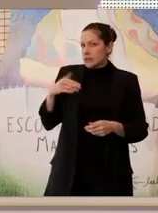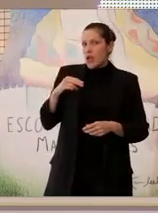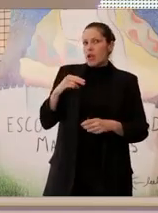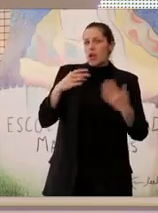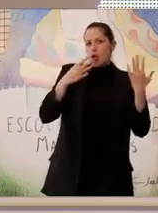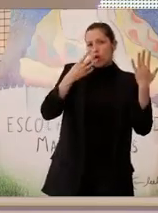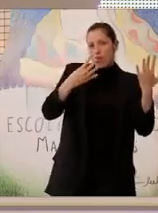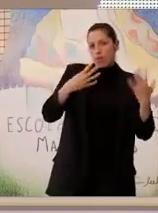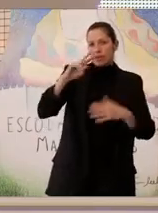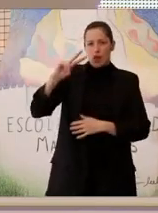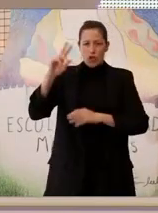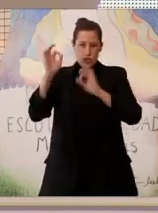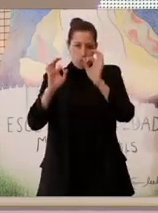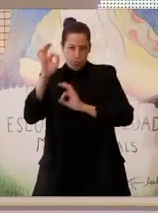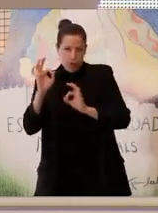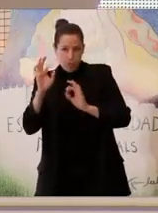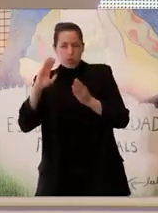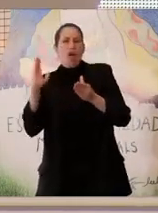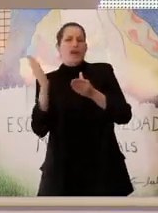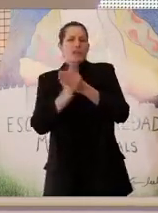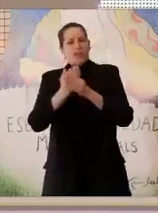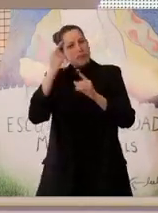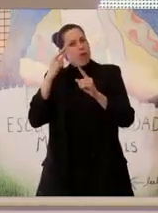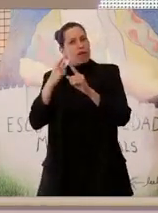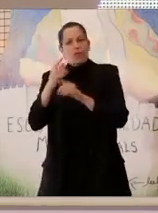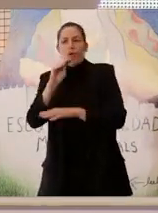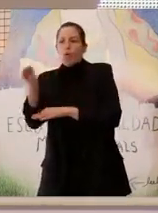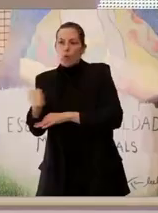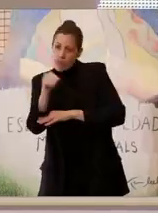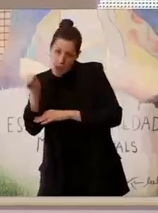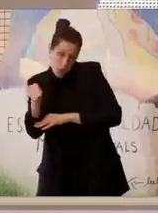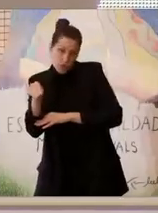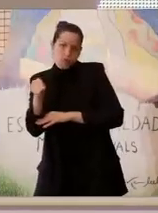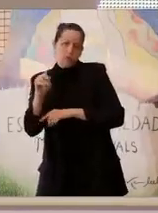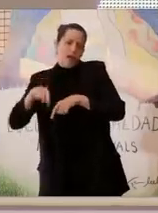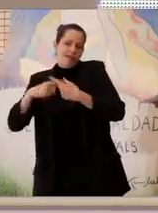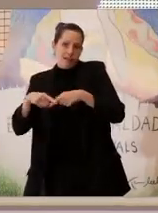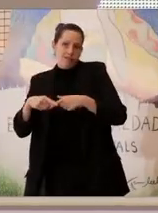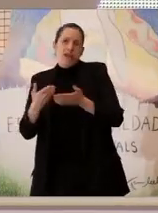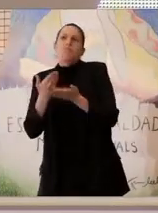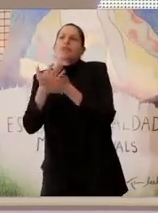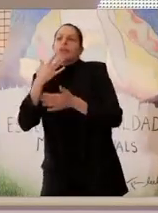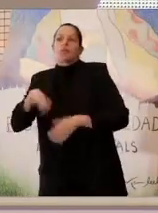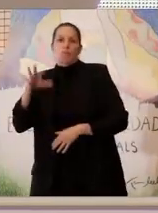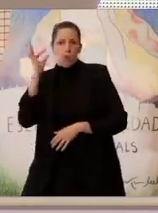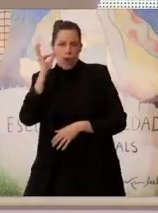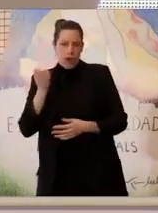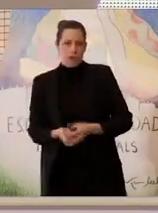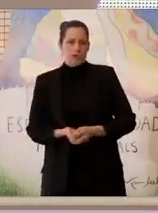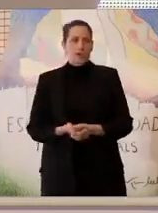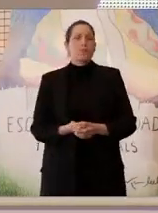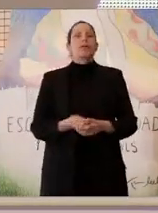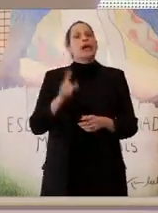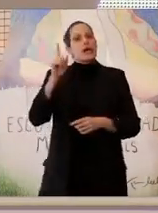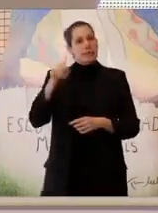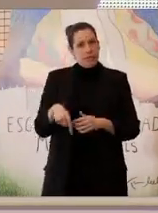de las excedencias para el cuidado de hijos menores de 3 años son pedidas por mujeres. Evidentemente, el tema de las reducciones de jornada